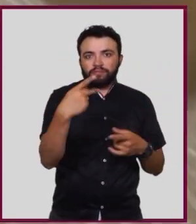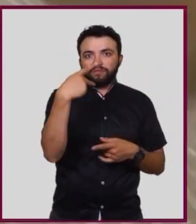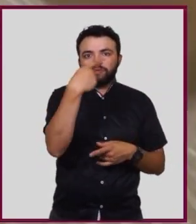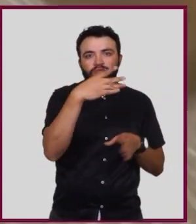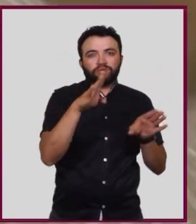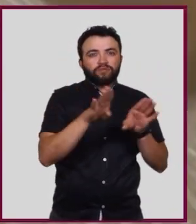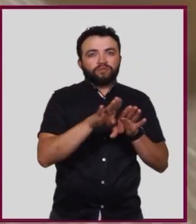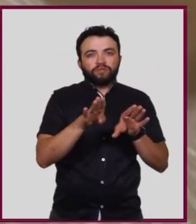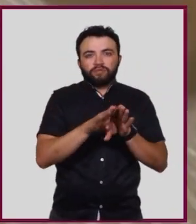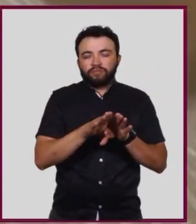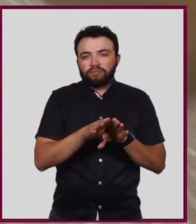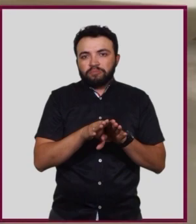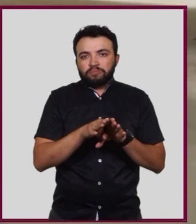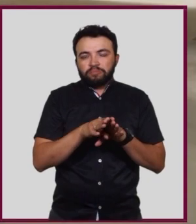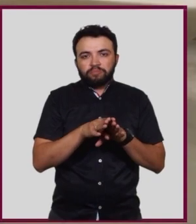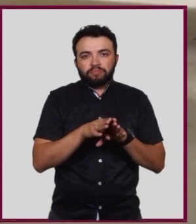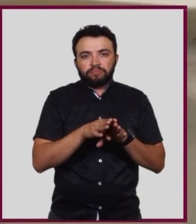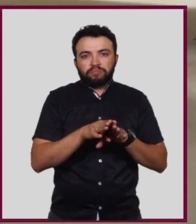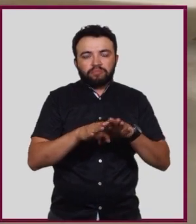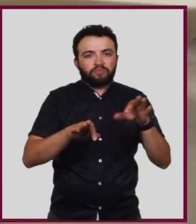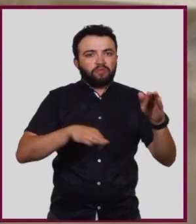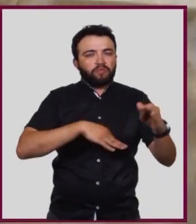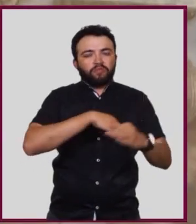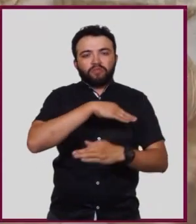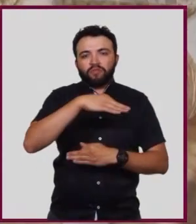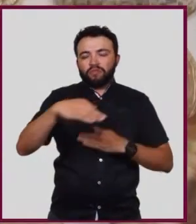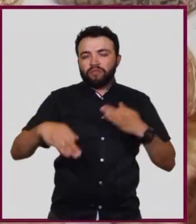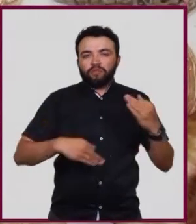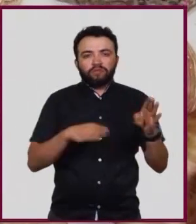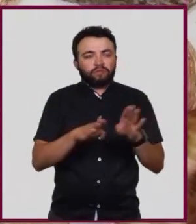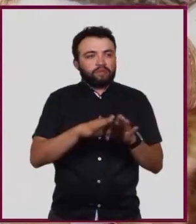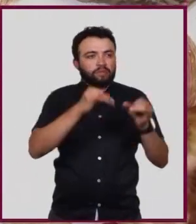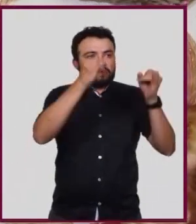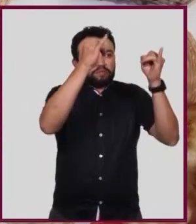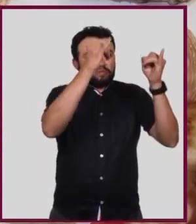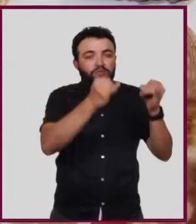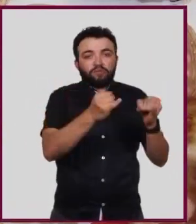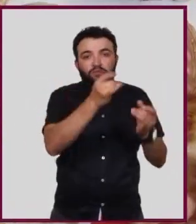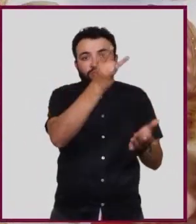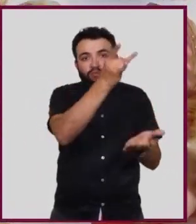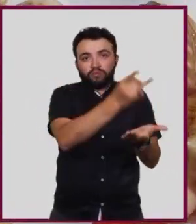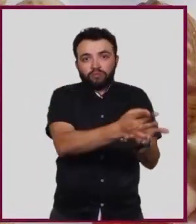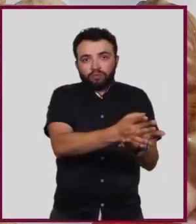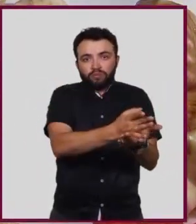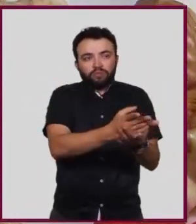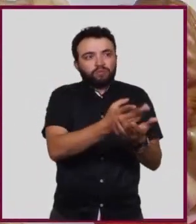cargando toda su individualidad, todo lo que